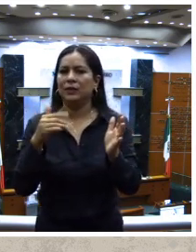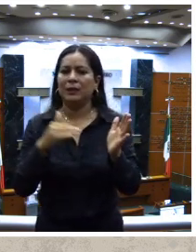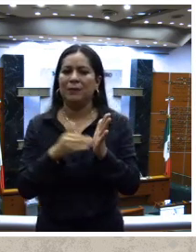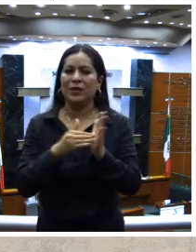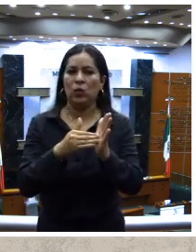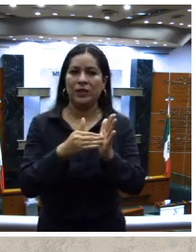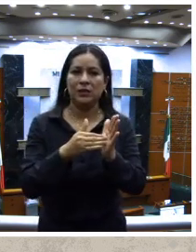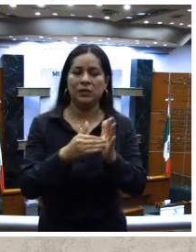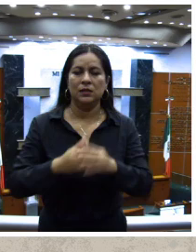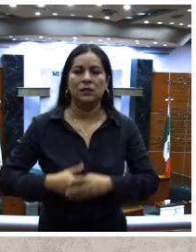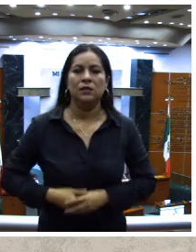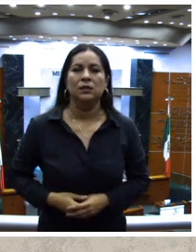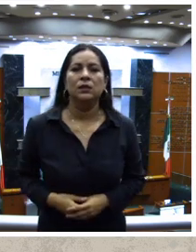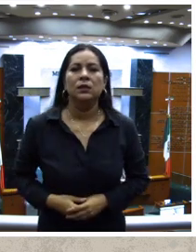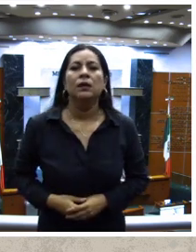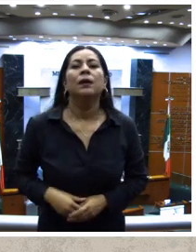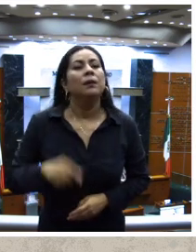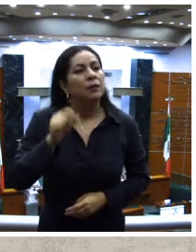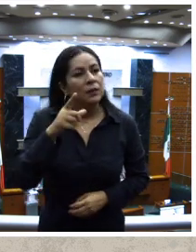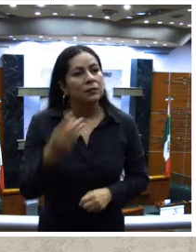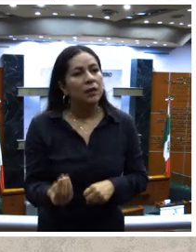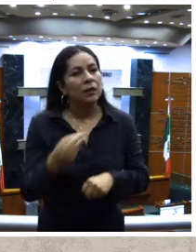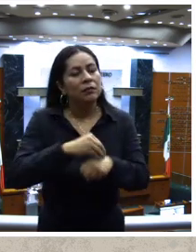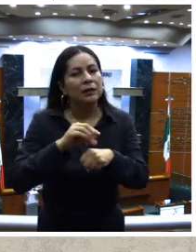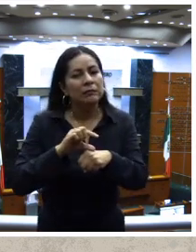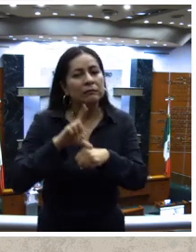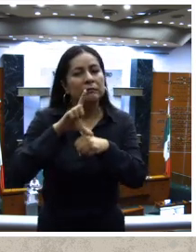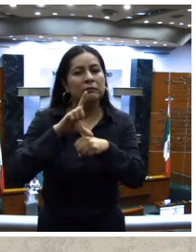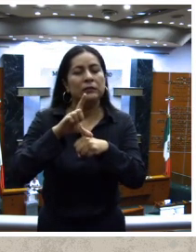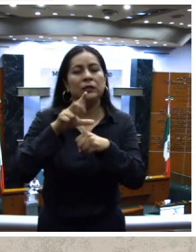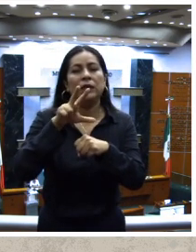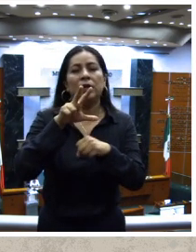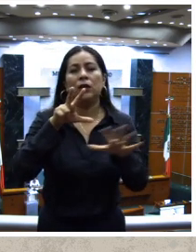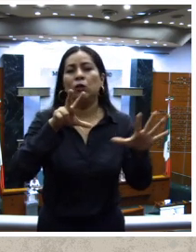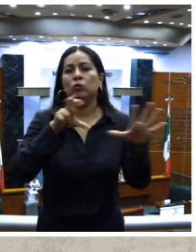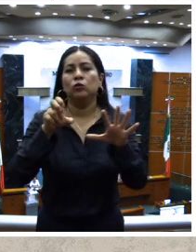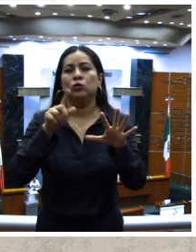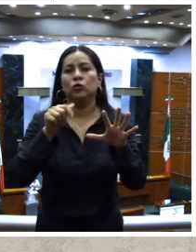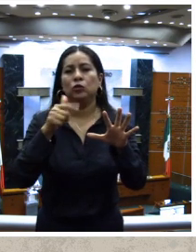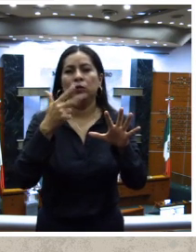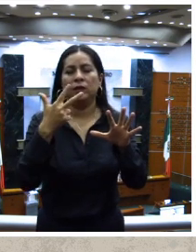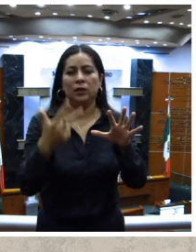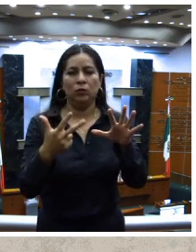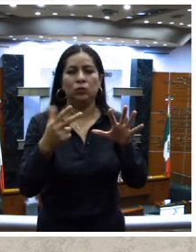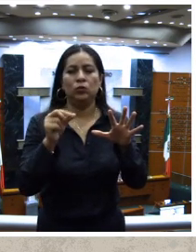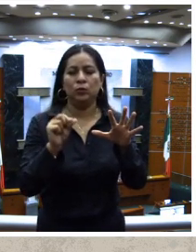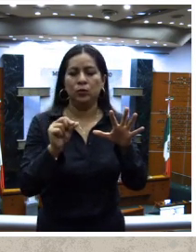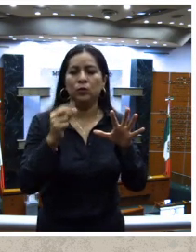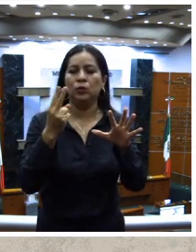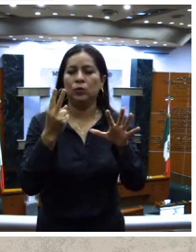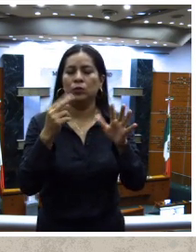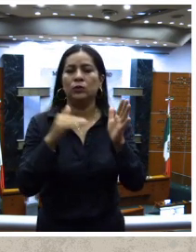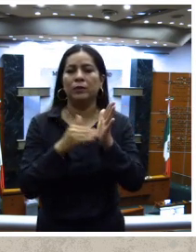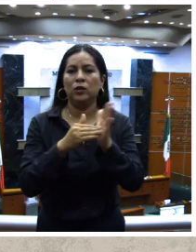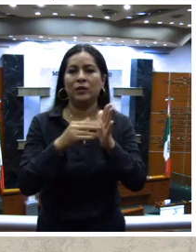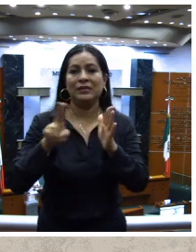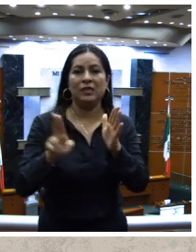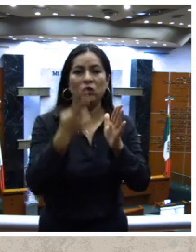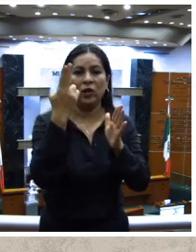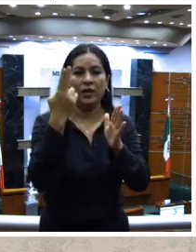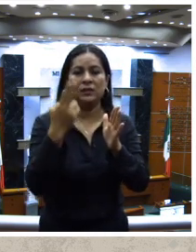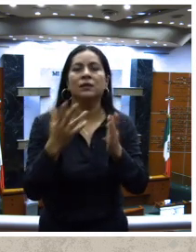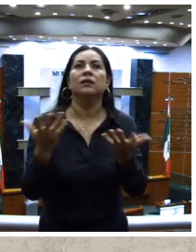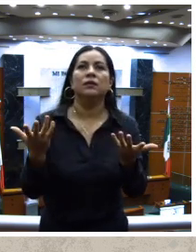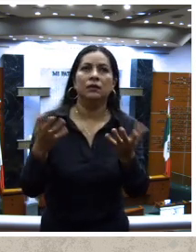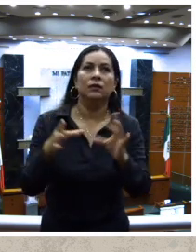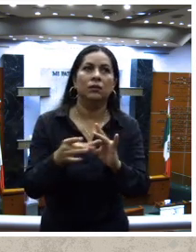2.013.924.7 millones de pesos, misma que se incrementó por un monto de 848.2 millones de dólares, es